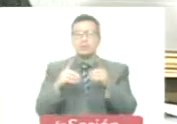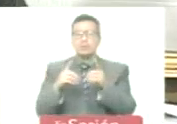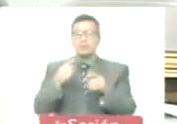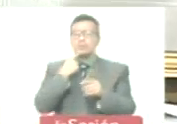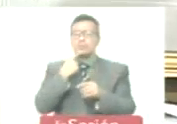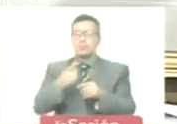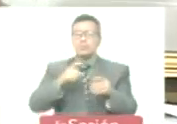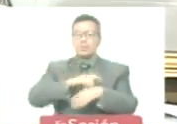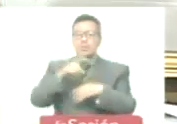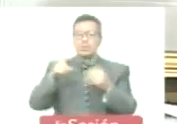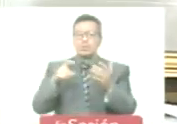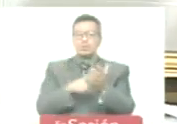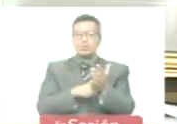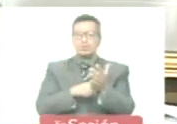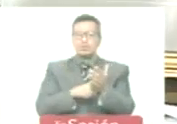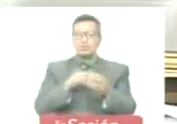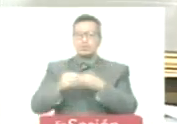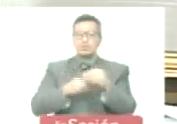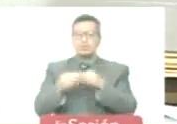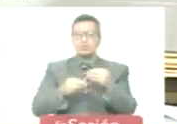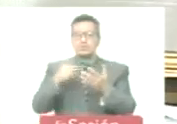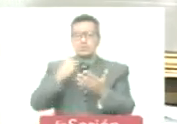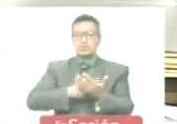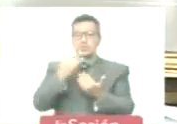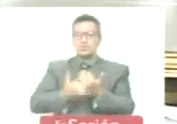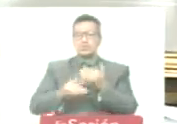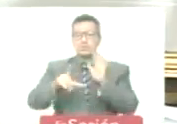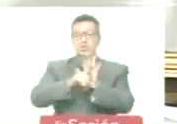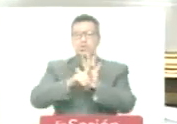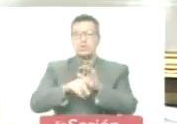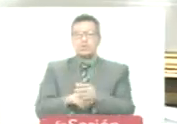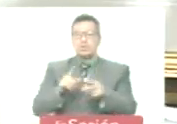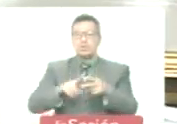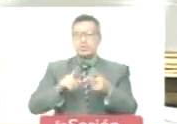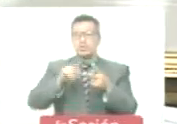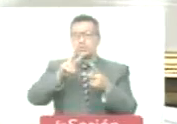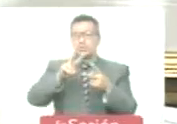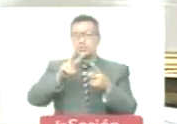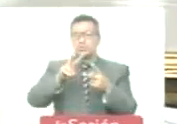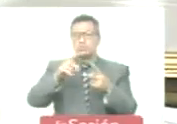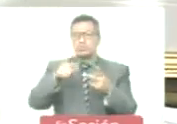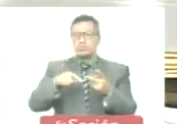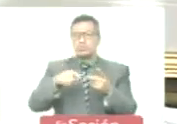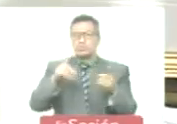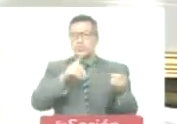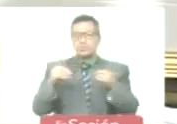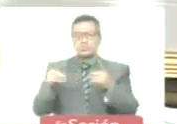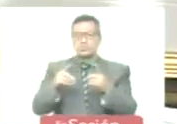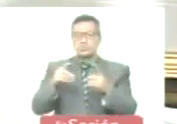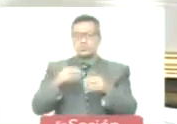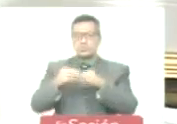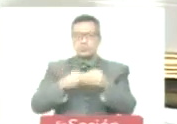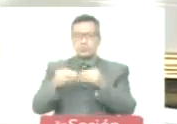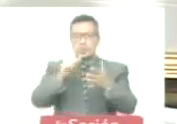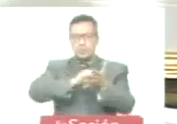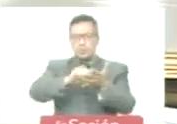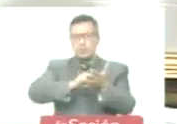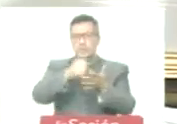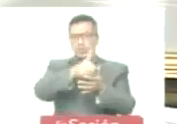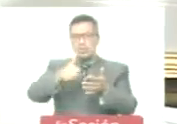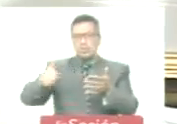opinión general acerca del proyecto de ley. Y en segunda discusión se discute artículo por